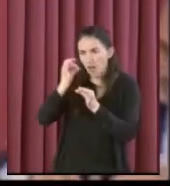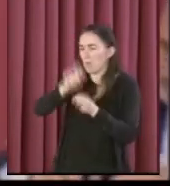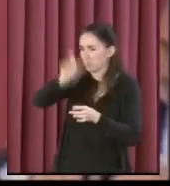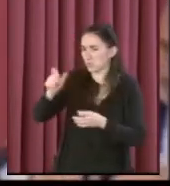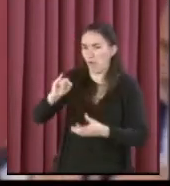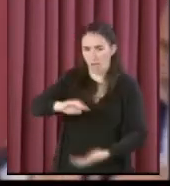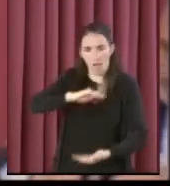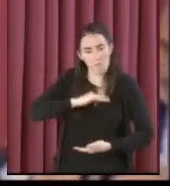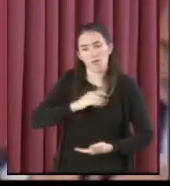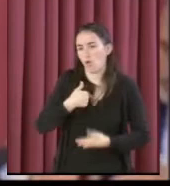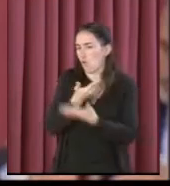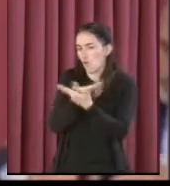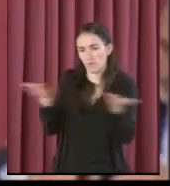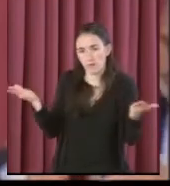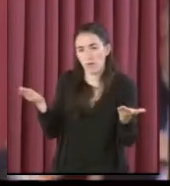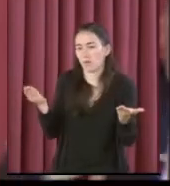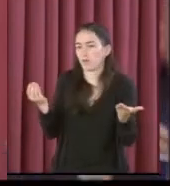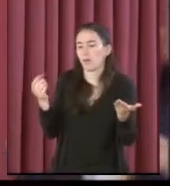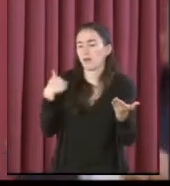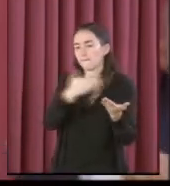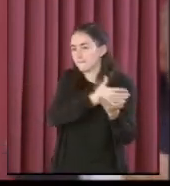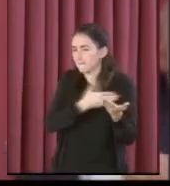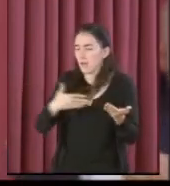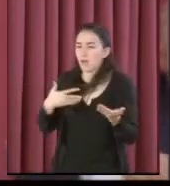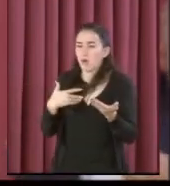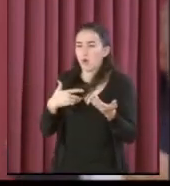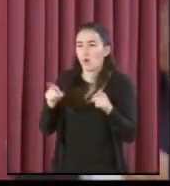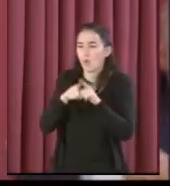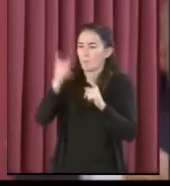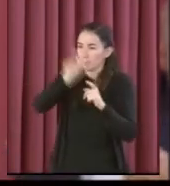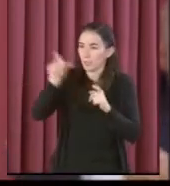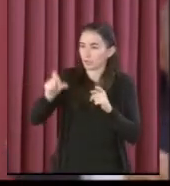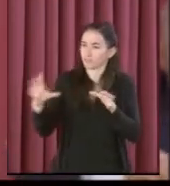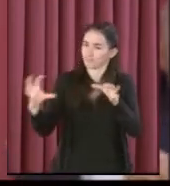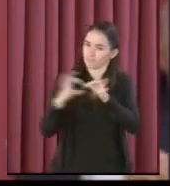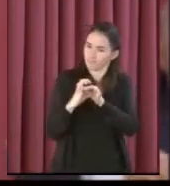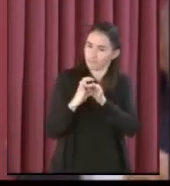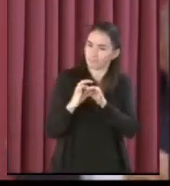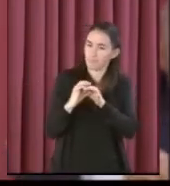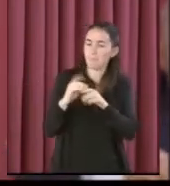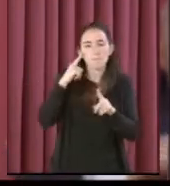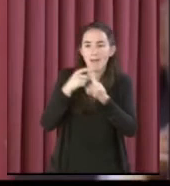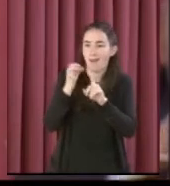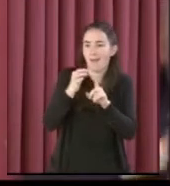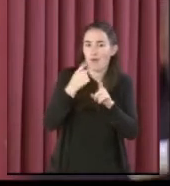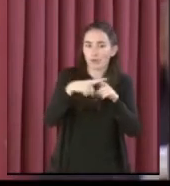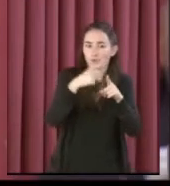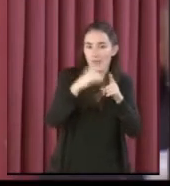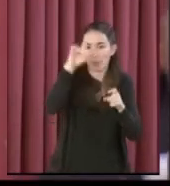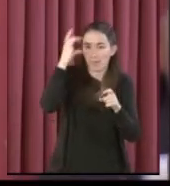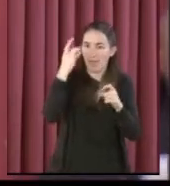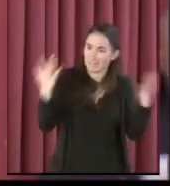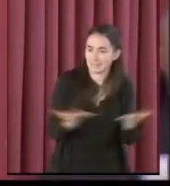otras palabras, promoviendo, convirtiéndonos en un aliado para la promoción de las iniciativas. Esta apuesta